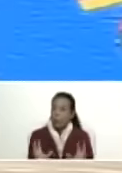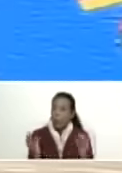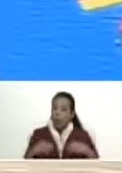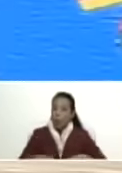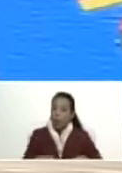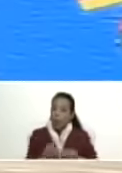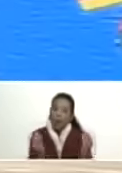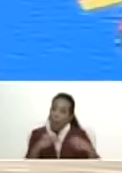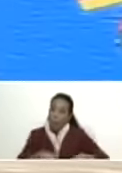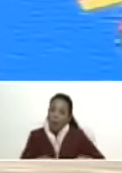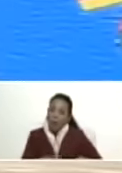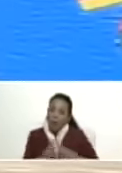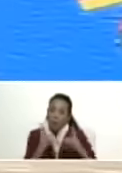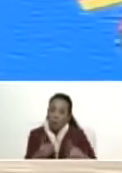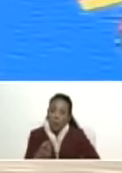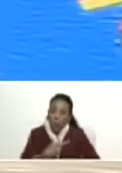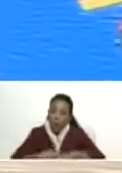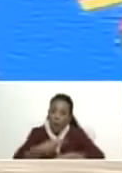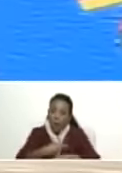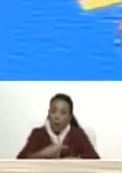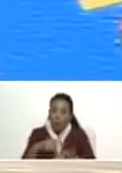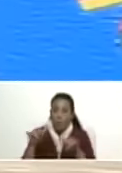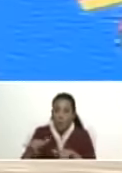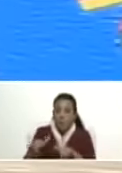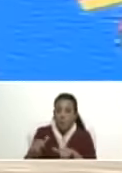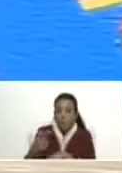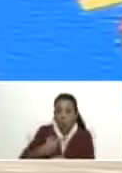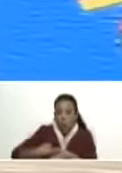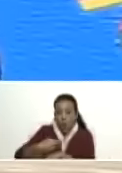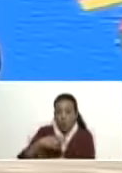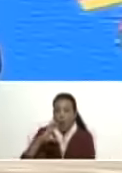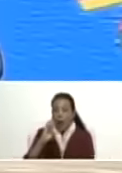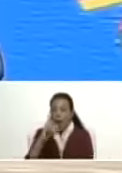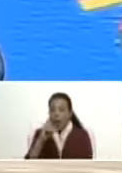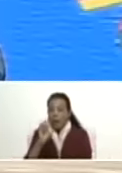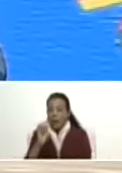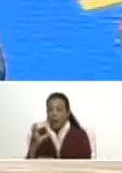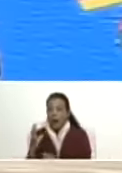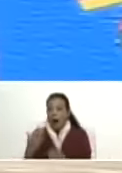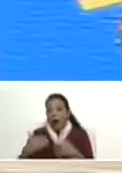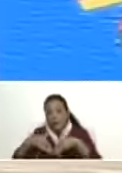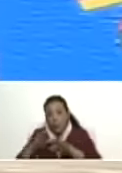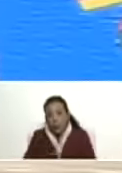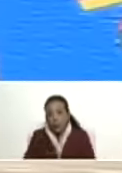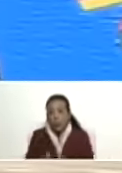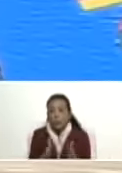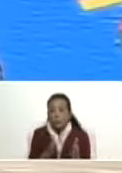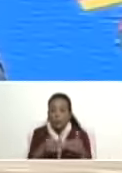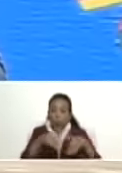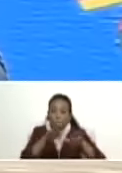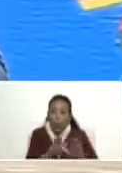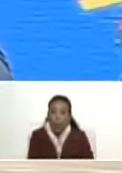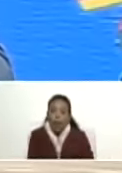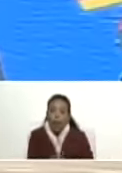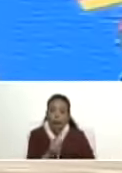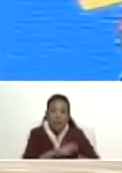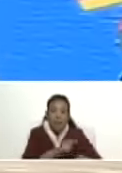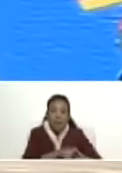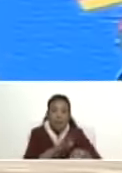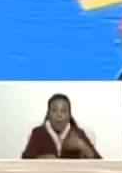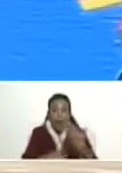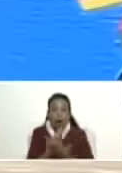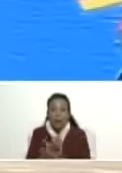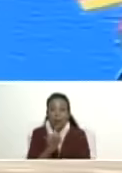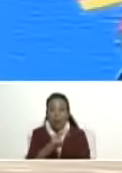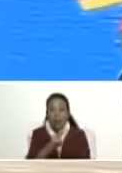de su decisión, que fue pactar una prórroga que congeló el Acuerdo de Ginebra hasta por